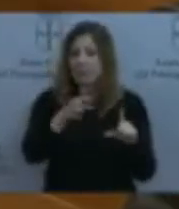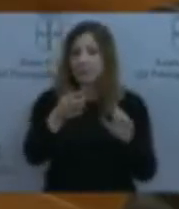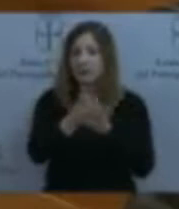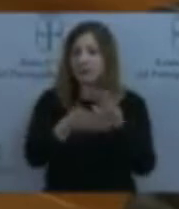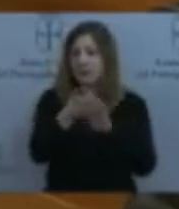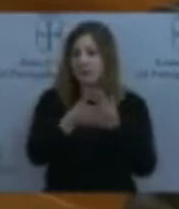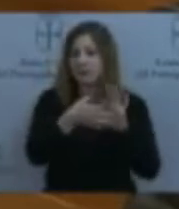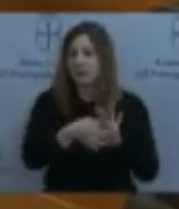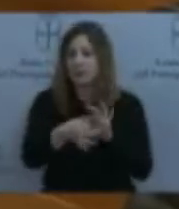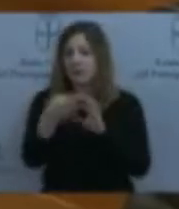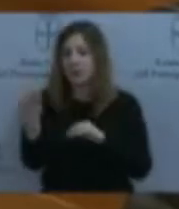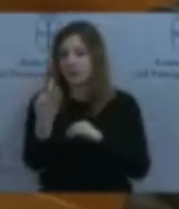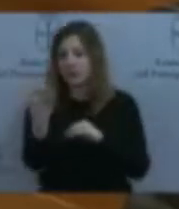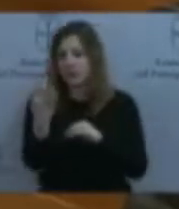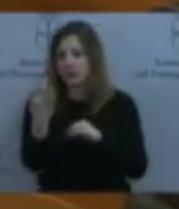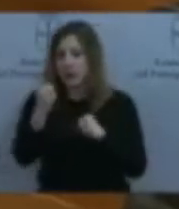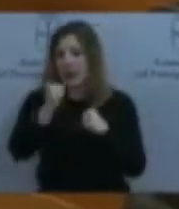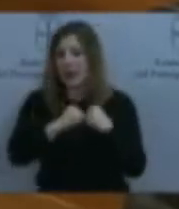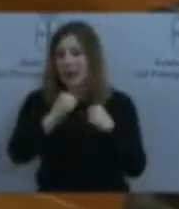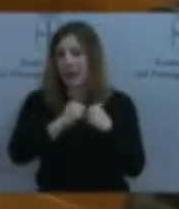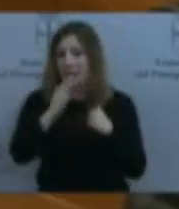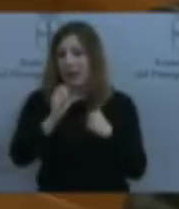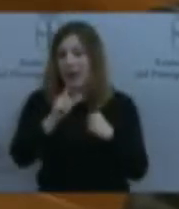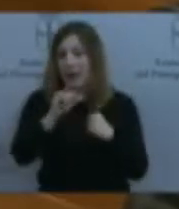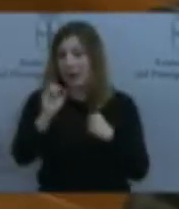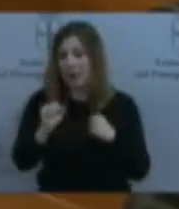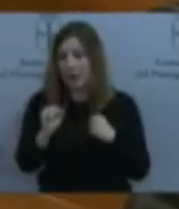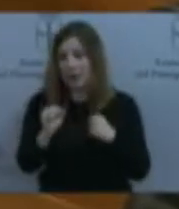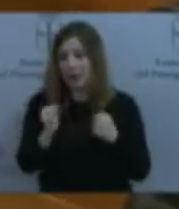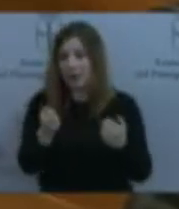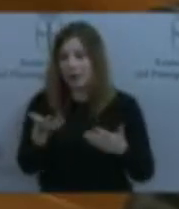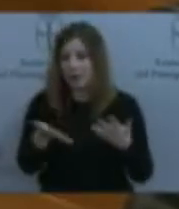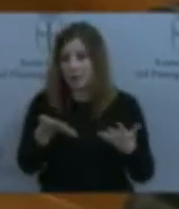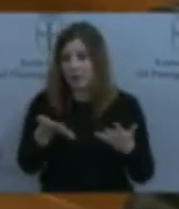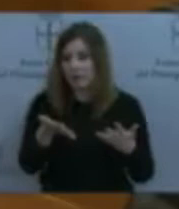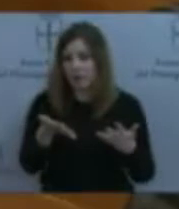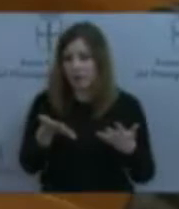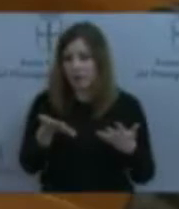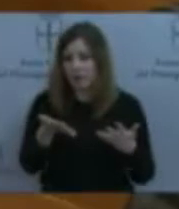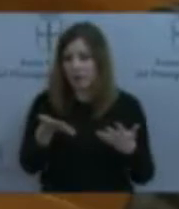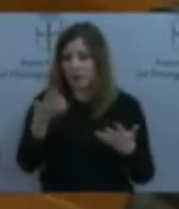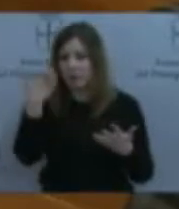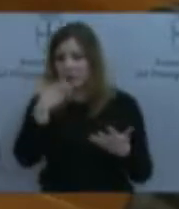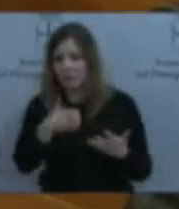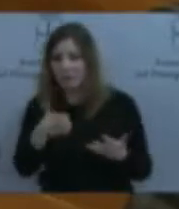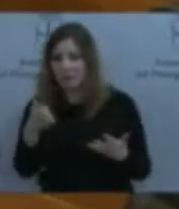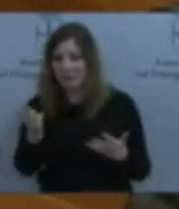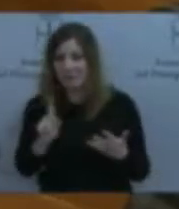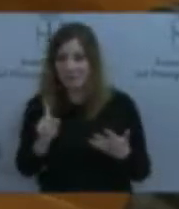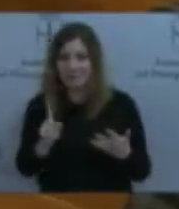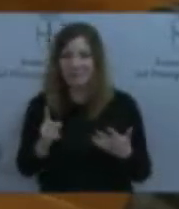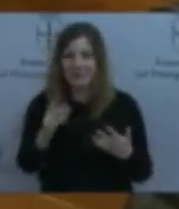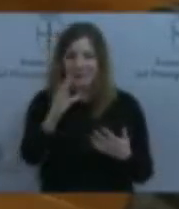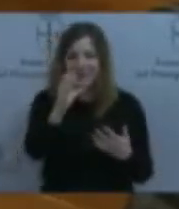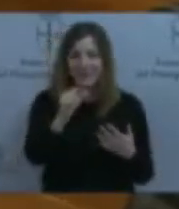más cercana posible, pero que no sea una caliza exótica. Pero la expresión caliza de la zona ya me dirá dónde